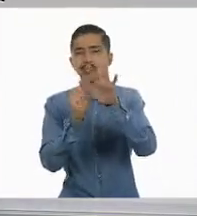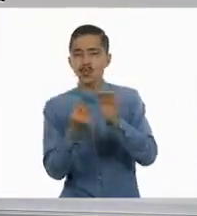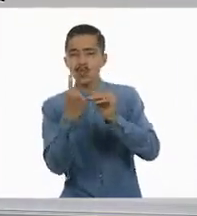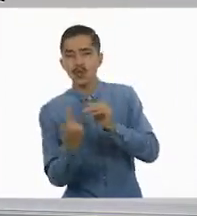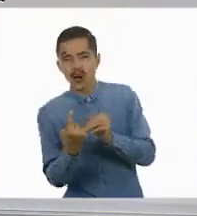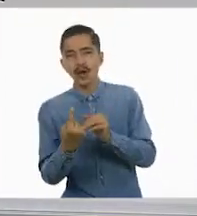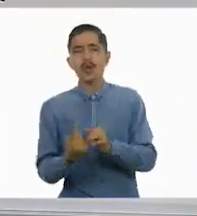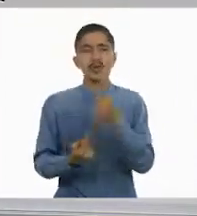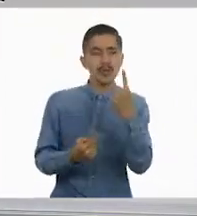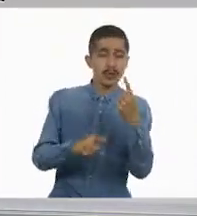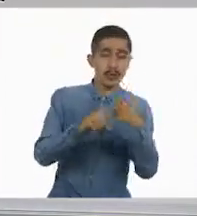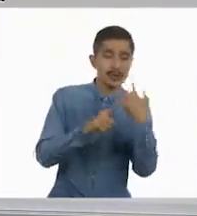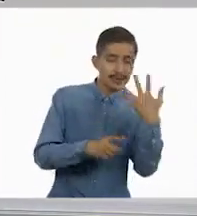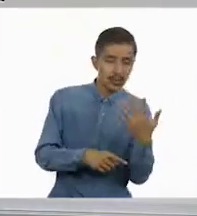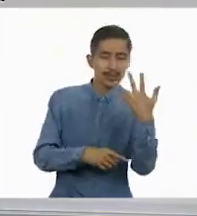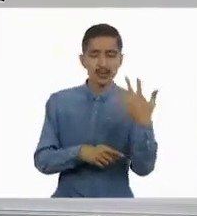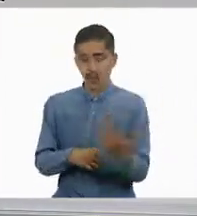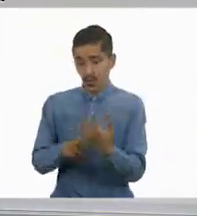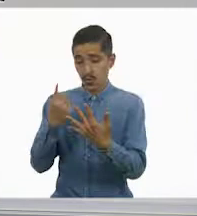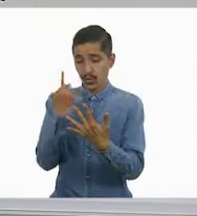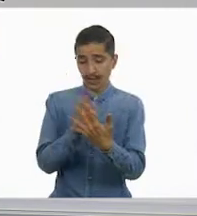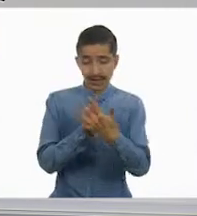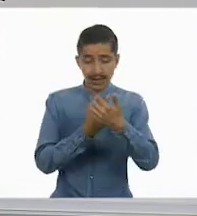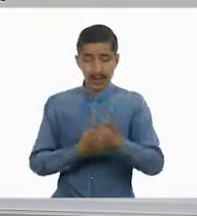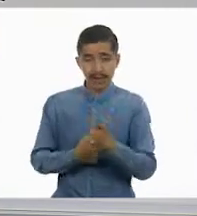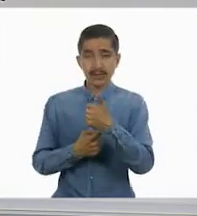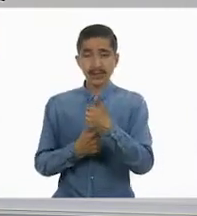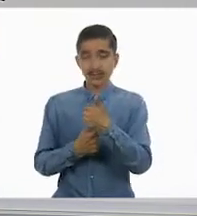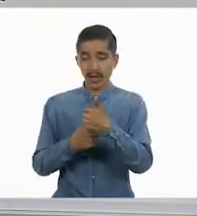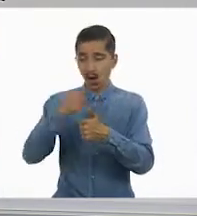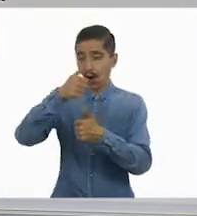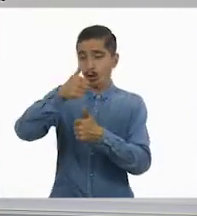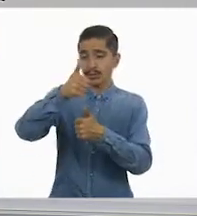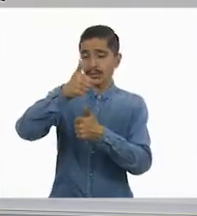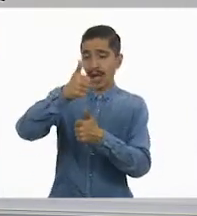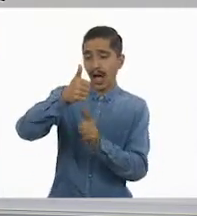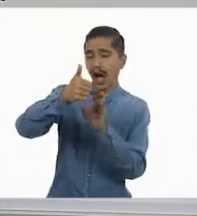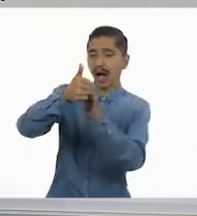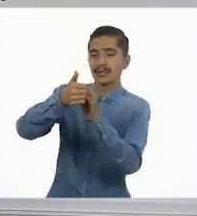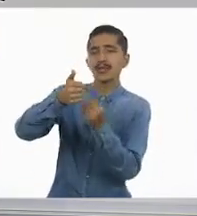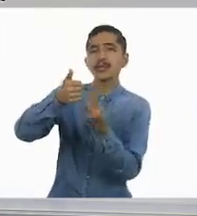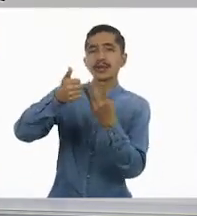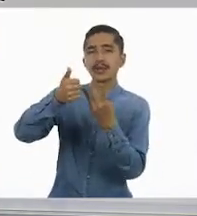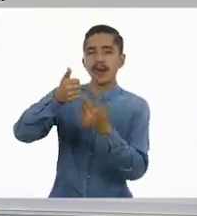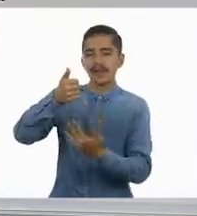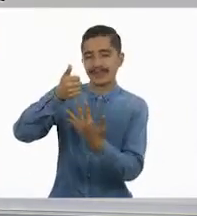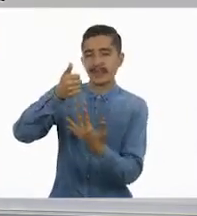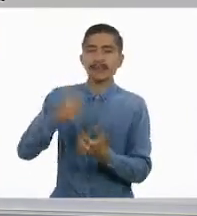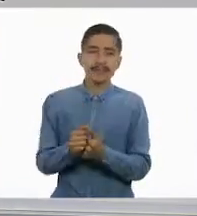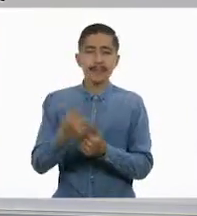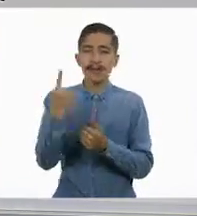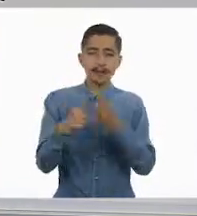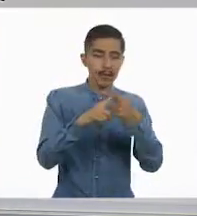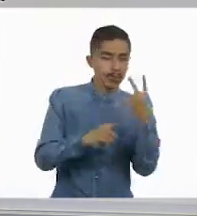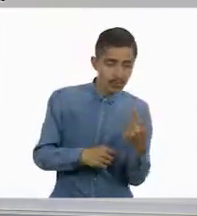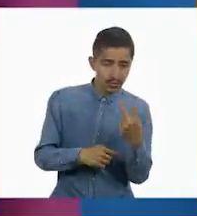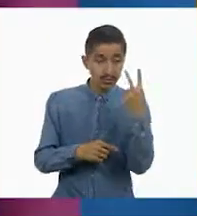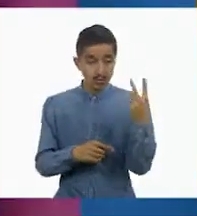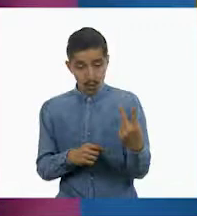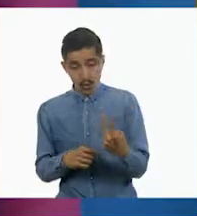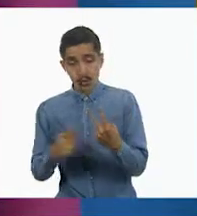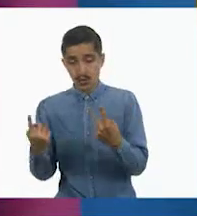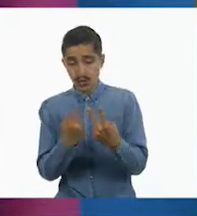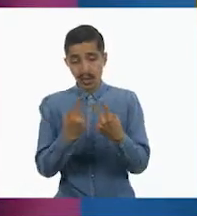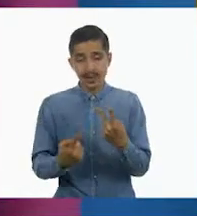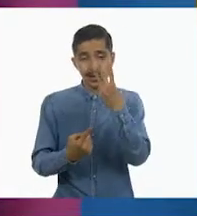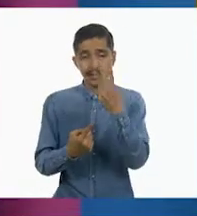1. 1 por 5, 5 más 1, 6. Para 11, 5 llevamos 1. 1 por 2, 2 más 1,